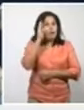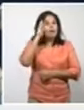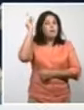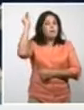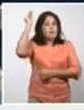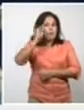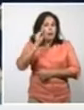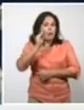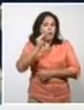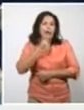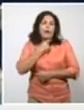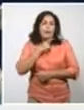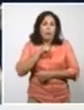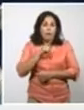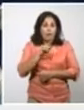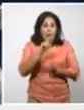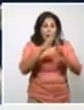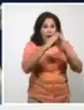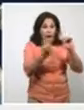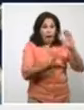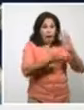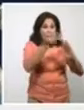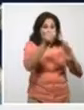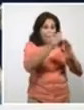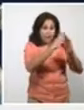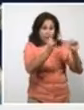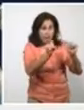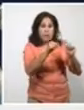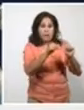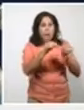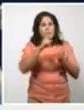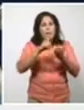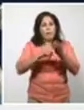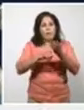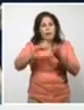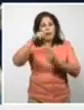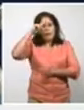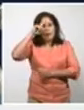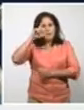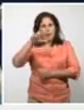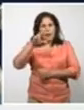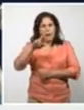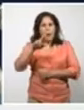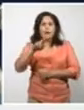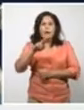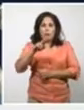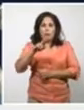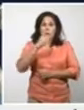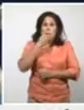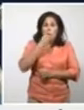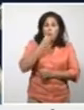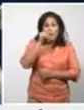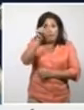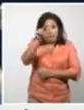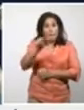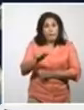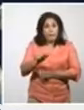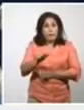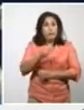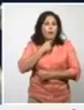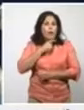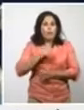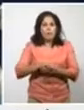veces, o sea, para dar el alta, se hace el PCR en tiempo real. Y si hay personas que